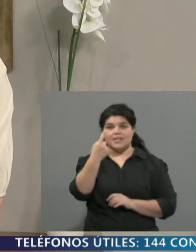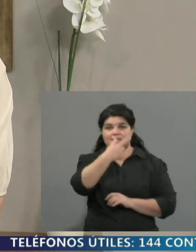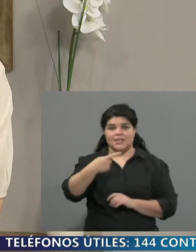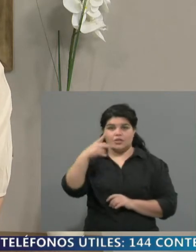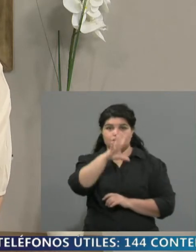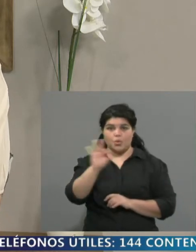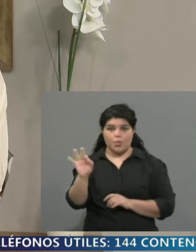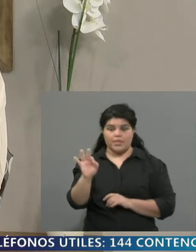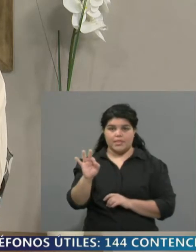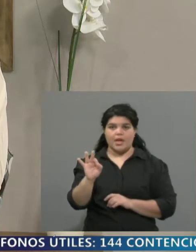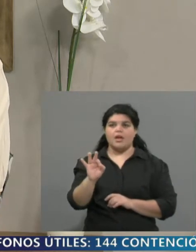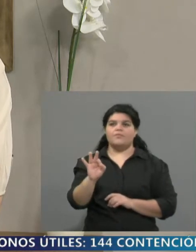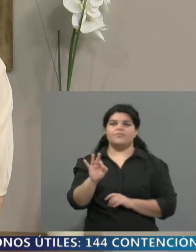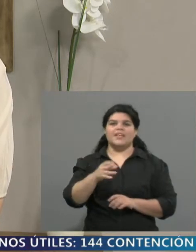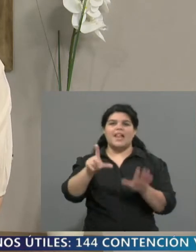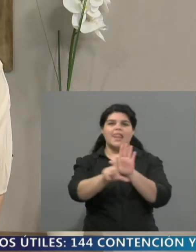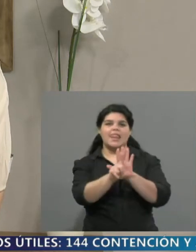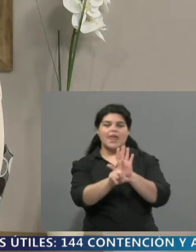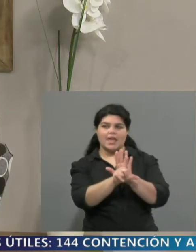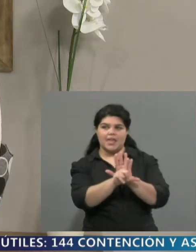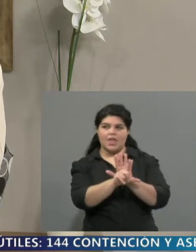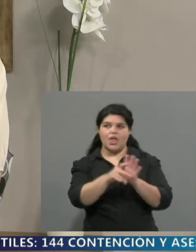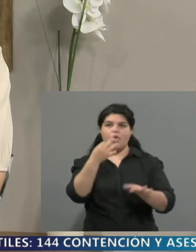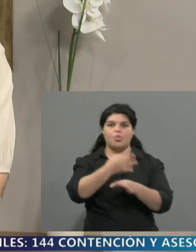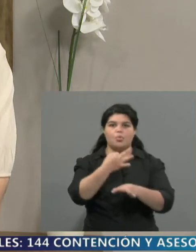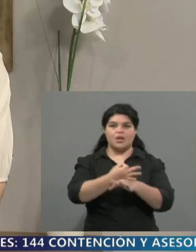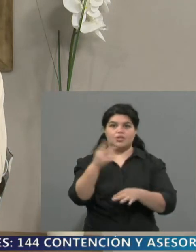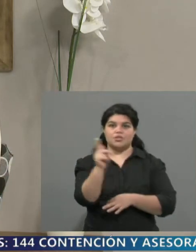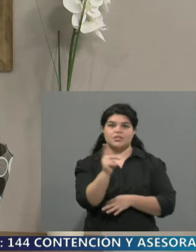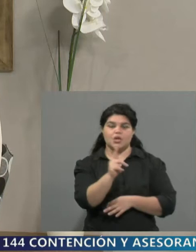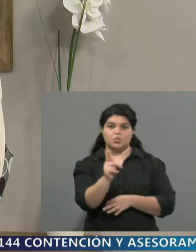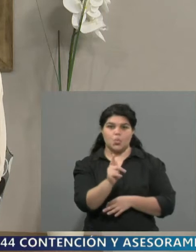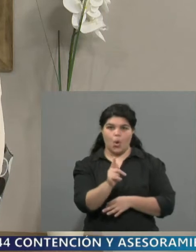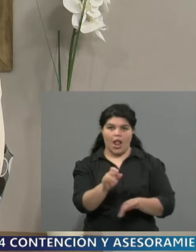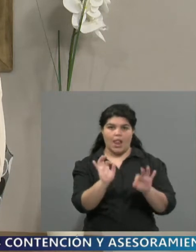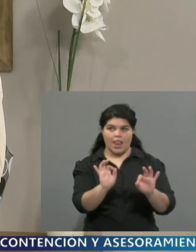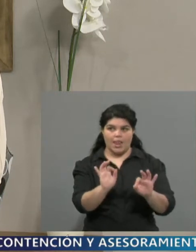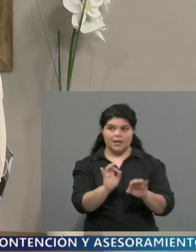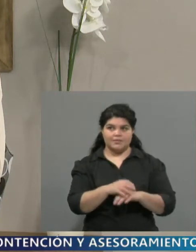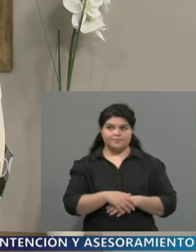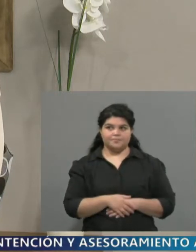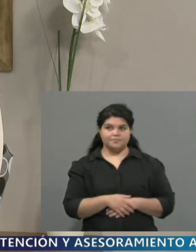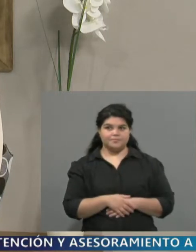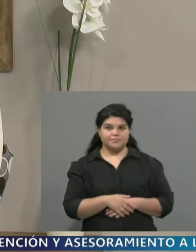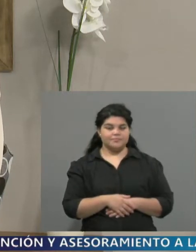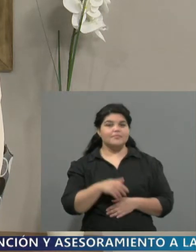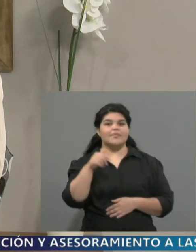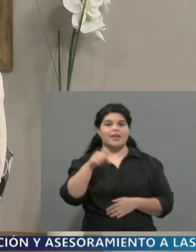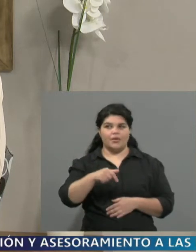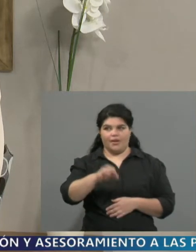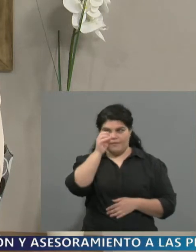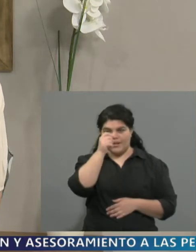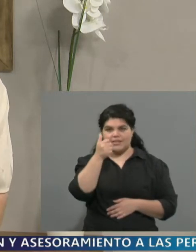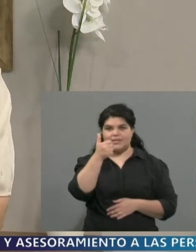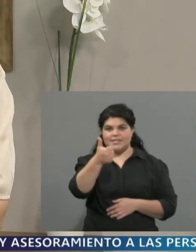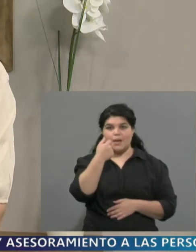26.150 de educación sexual integral. No veo nada, por eso le piqué Por un el número. momento dije, ay, nos confundimos. No, de tema. 26.150,